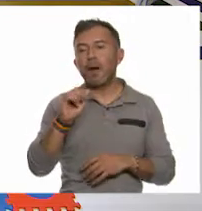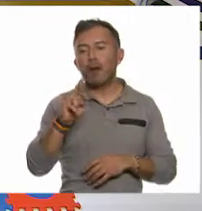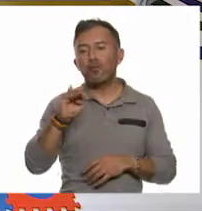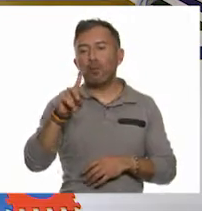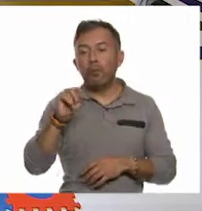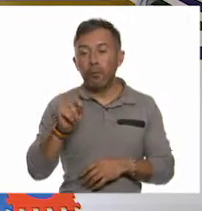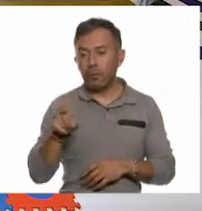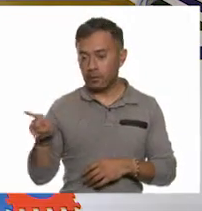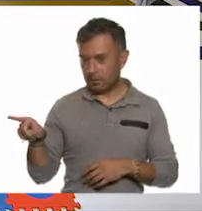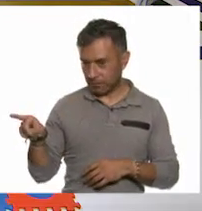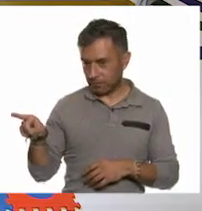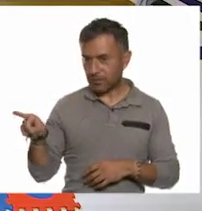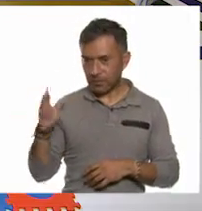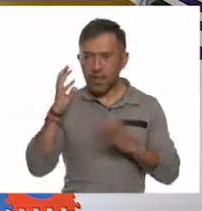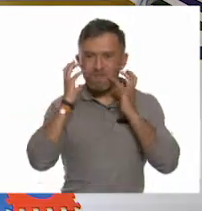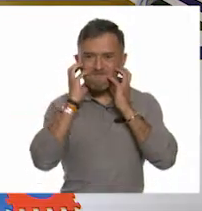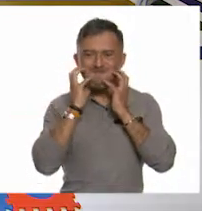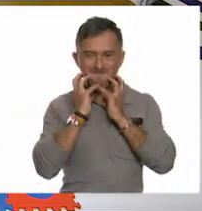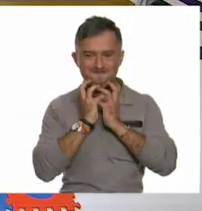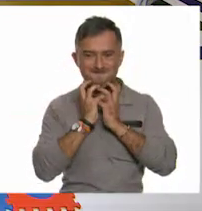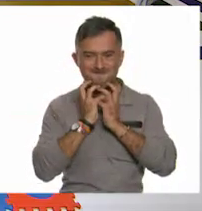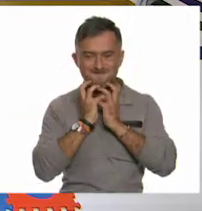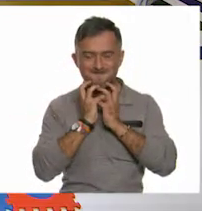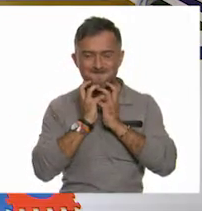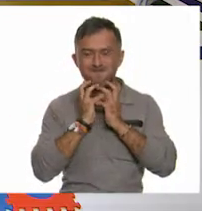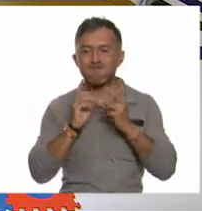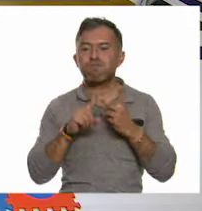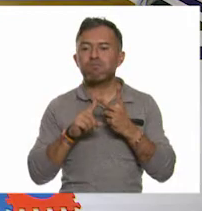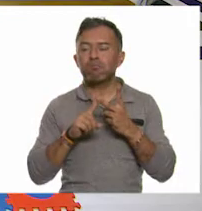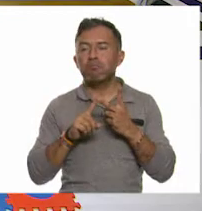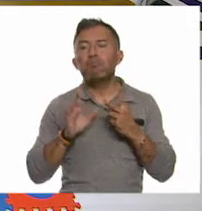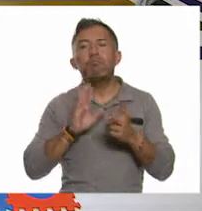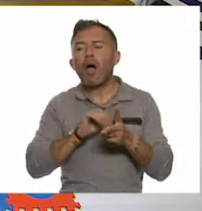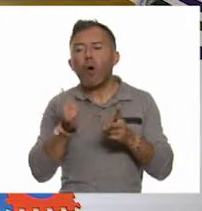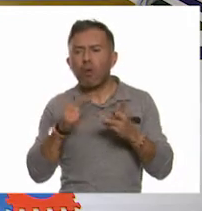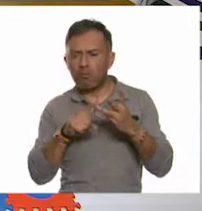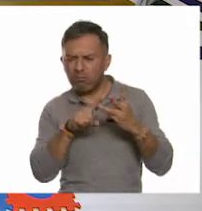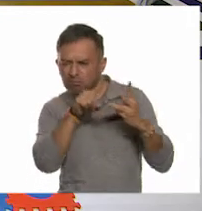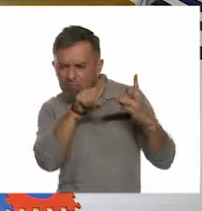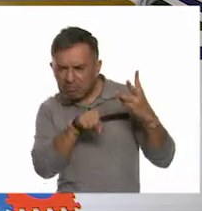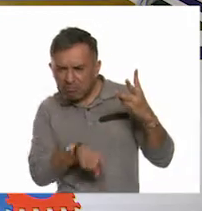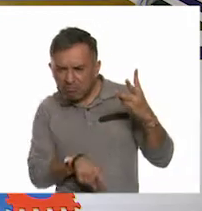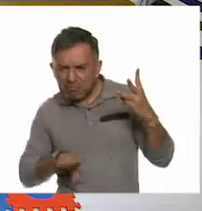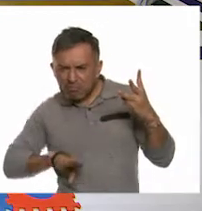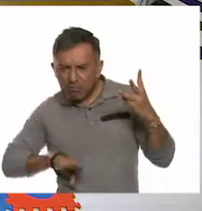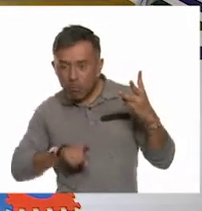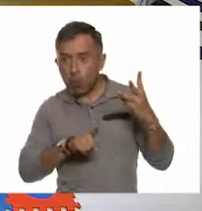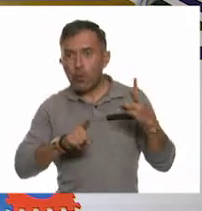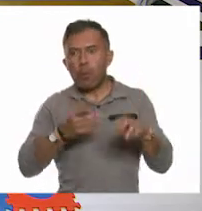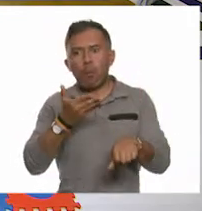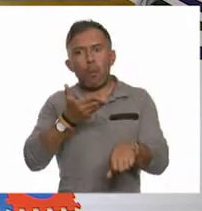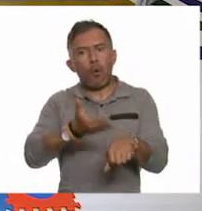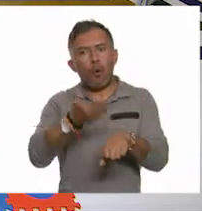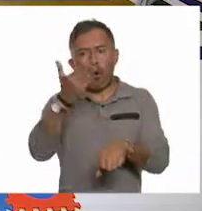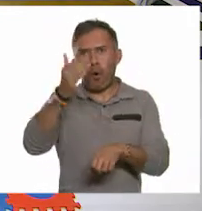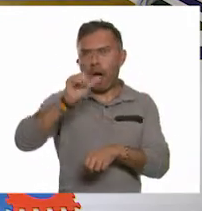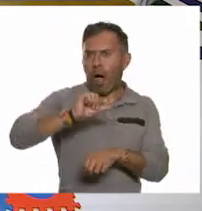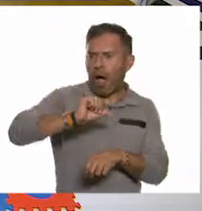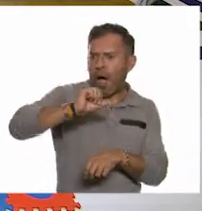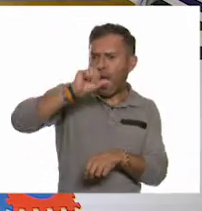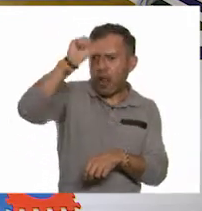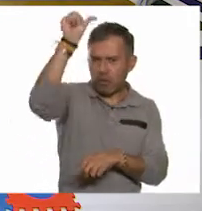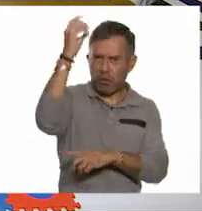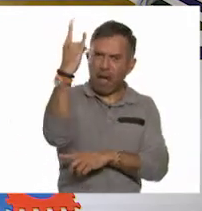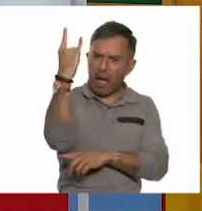Y no, todo bien. Yo me quedo aquí. Y es muy, muy grande. Y muy alto.